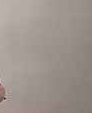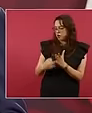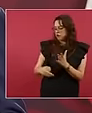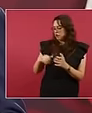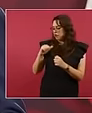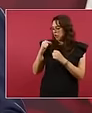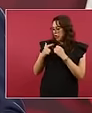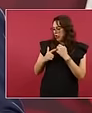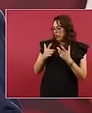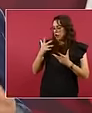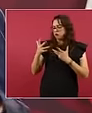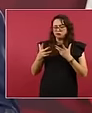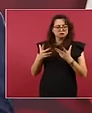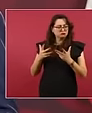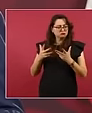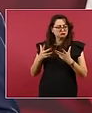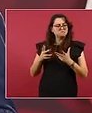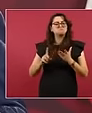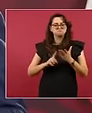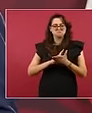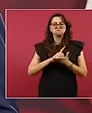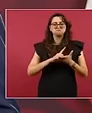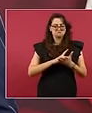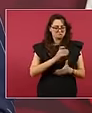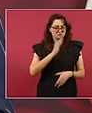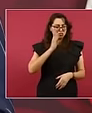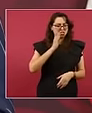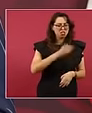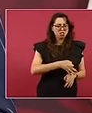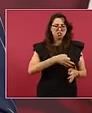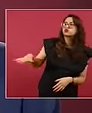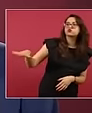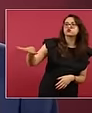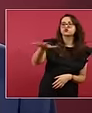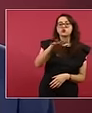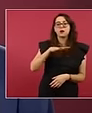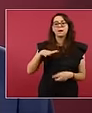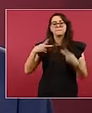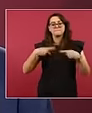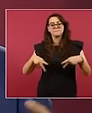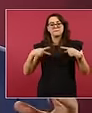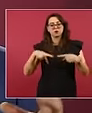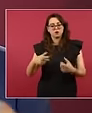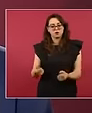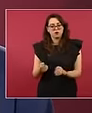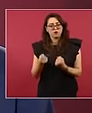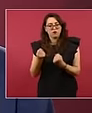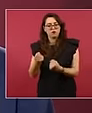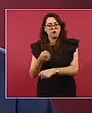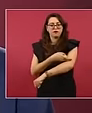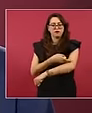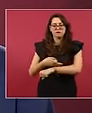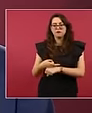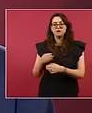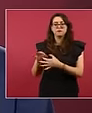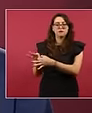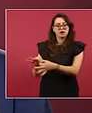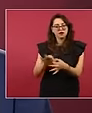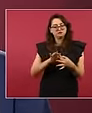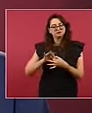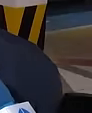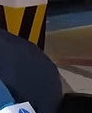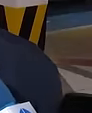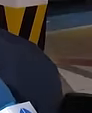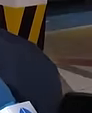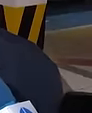Encinas uno de sus grandes aliados políticos de toda su carrera fue y le contó que lo estaban espiando